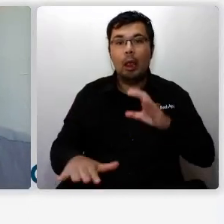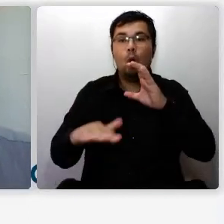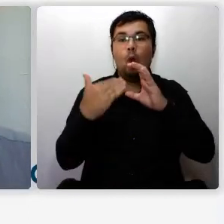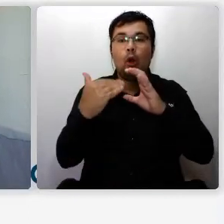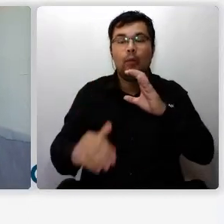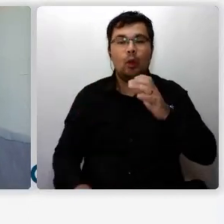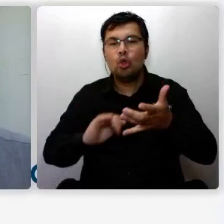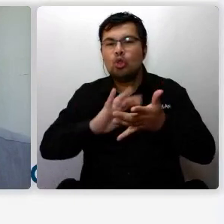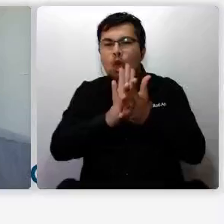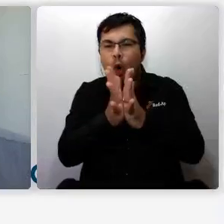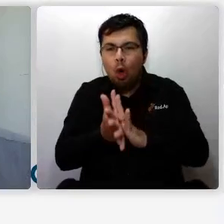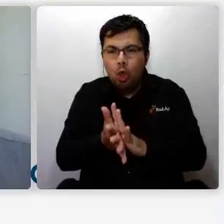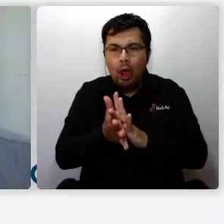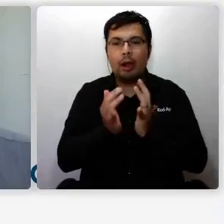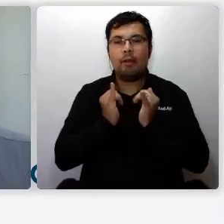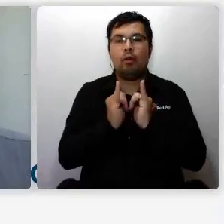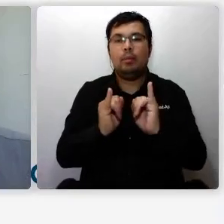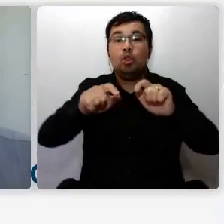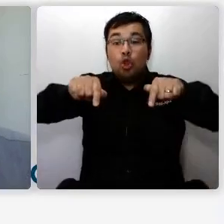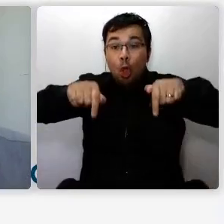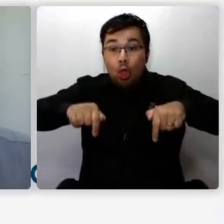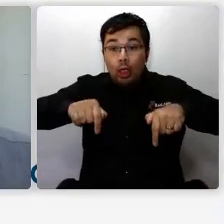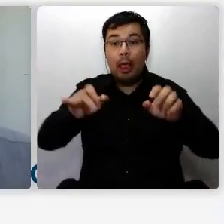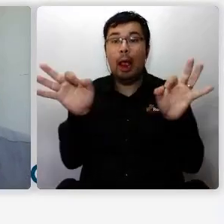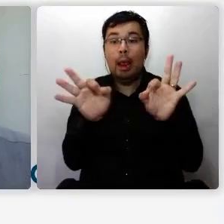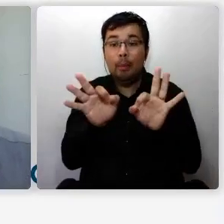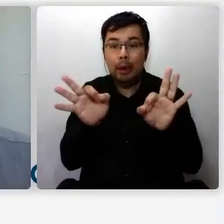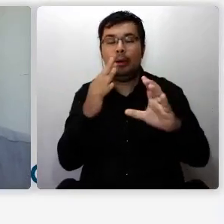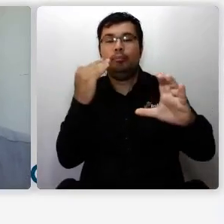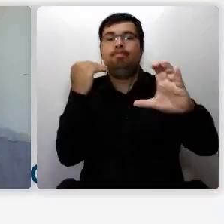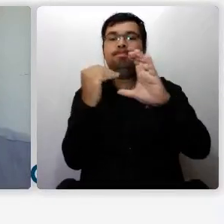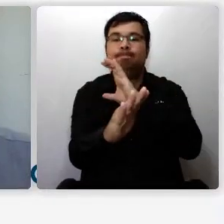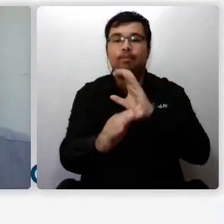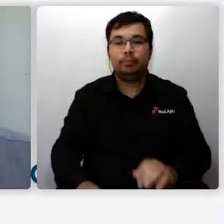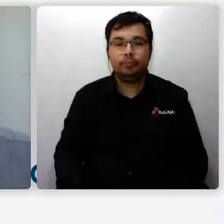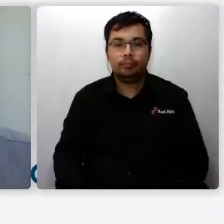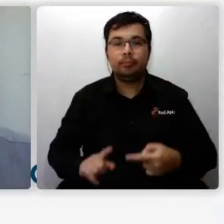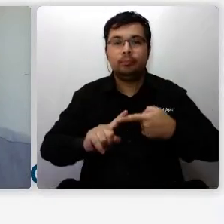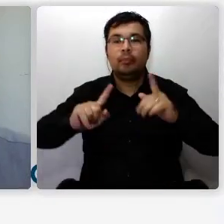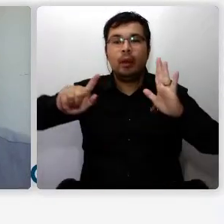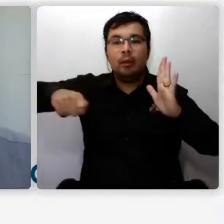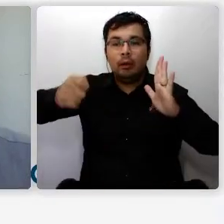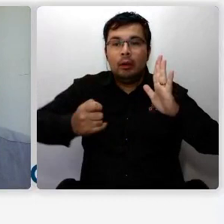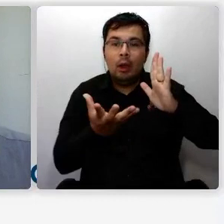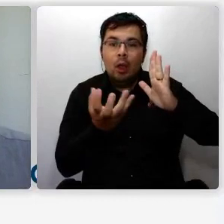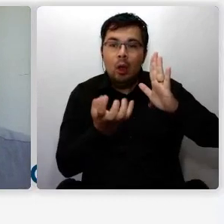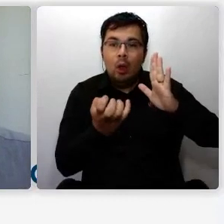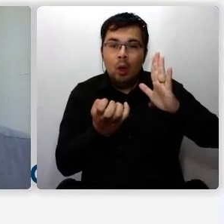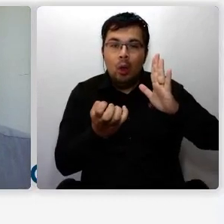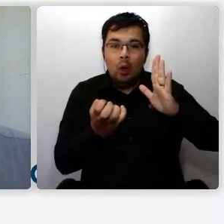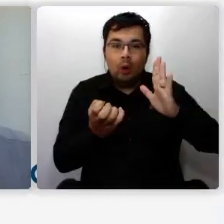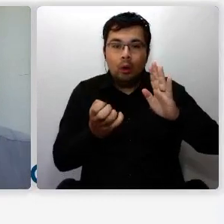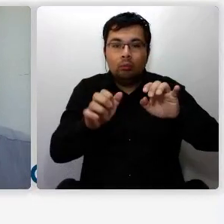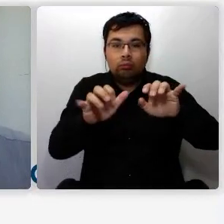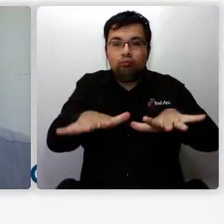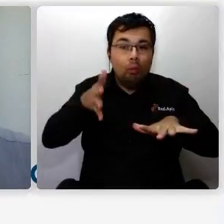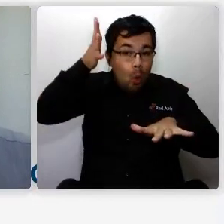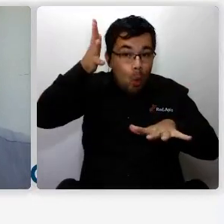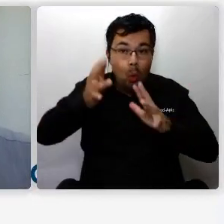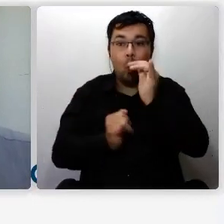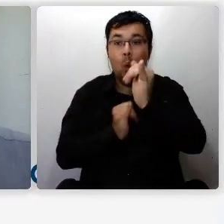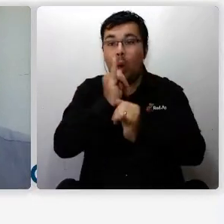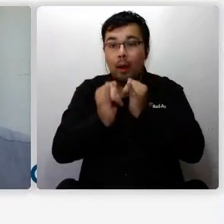que hayamos visto en la sesión del día de hoy. Vamos a la grabación del webinar, a subirlo a nuestro canal de YouTube y les vamos a compartir ese